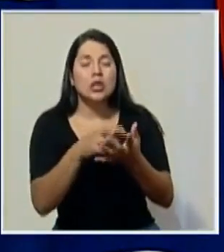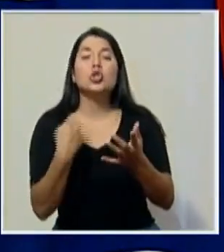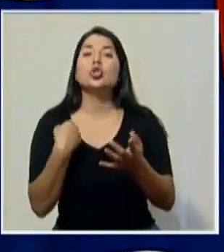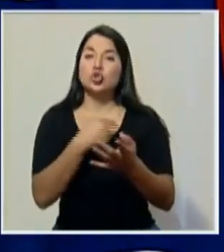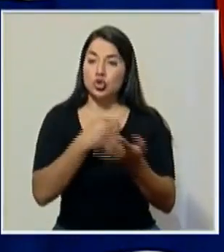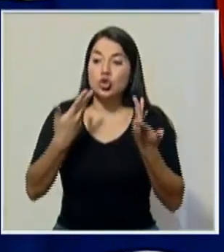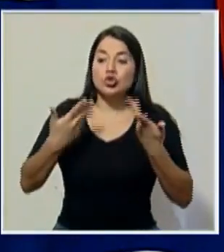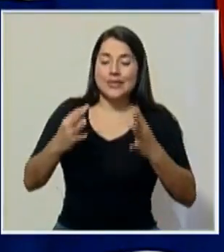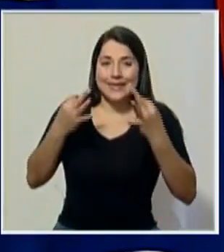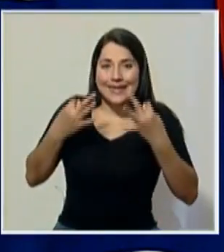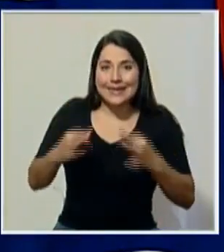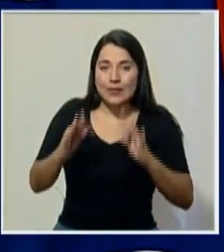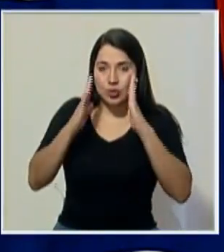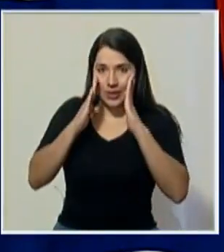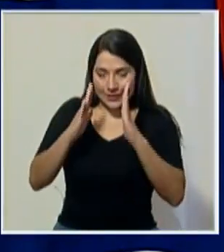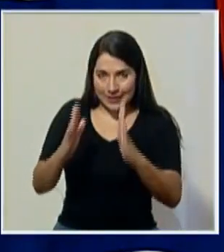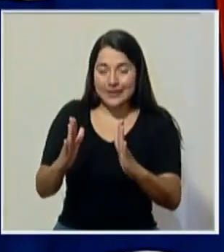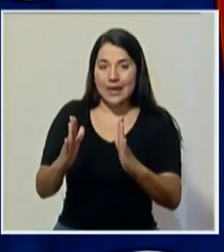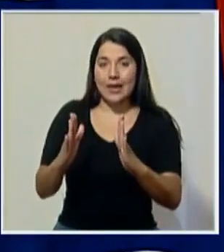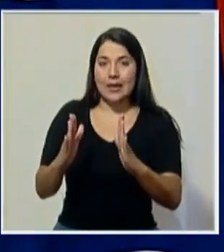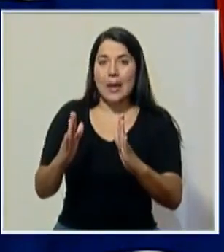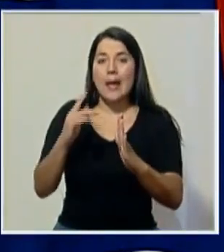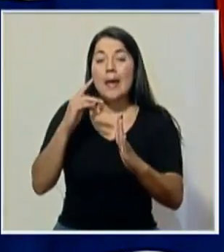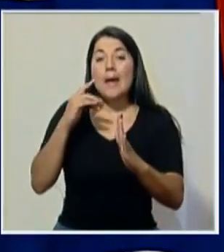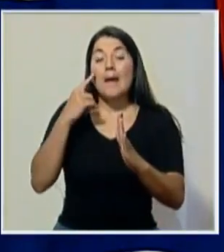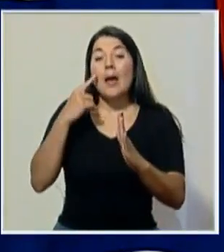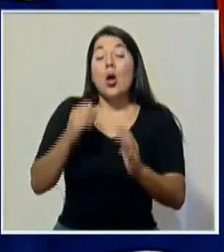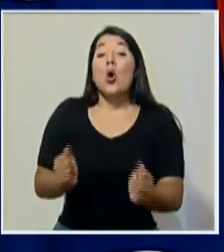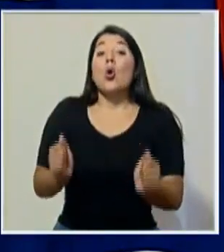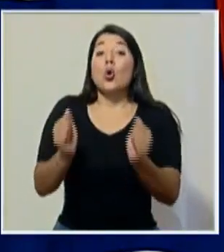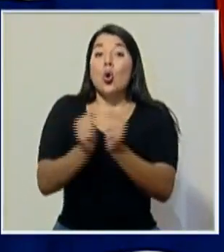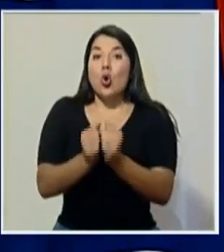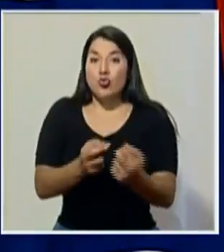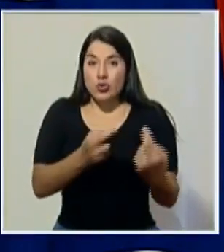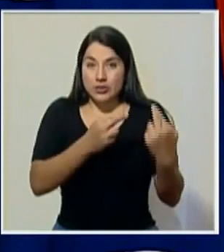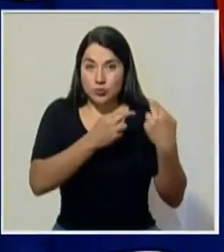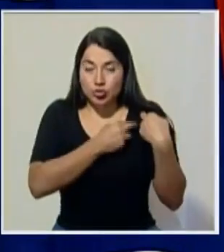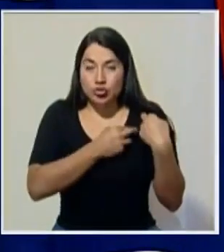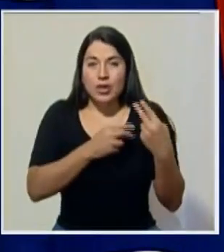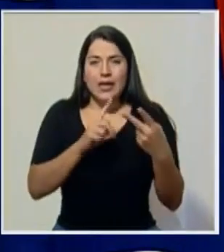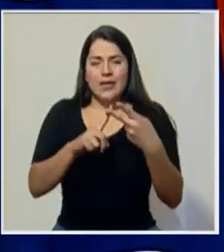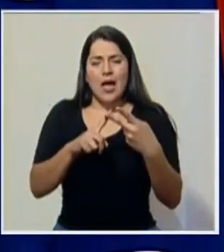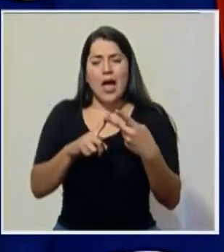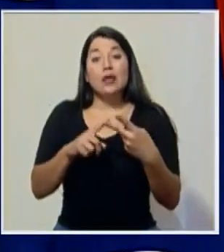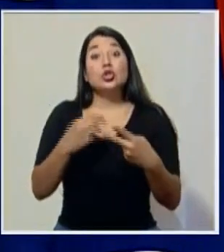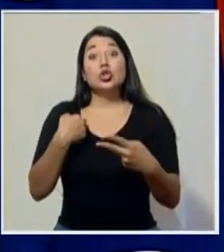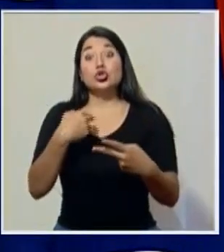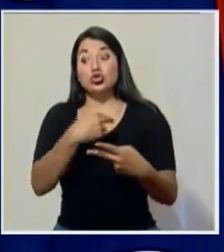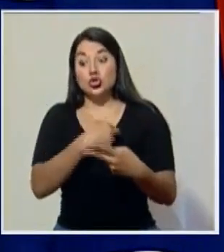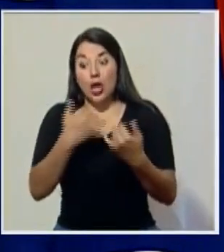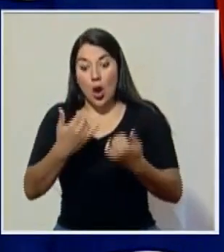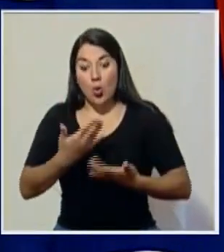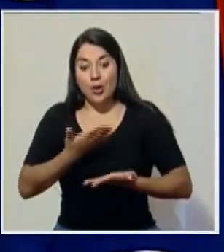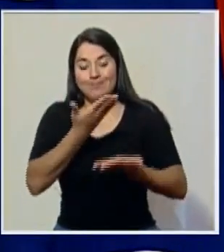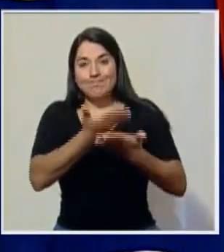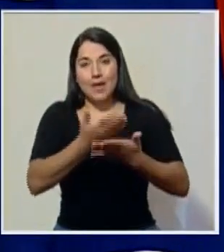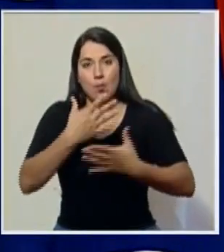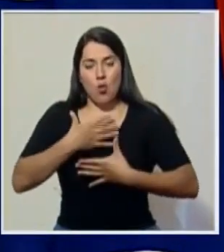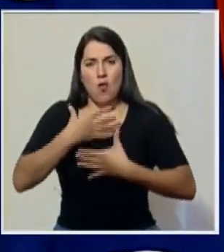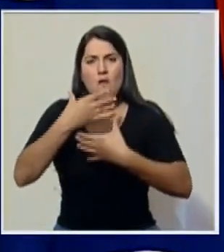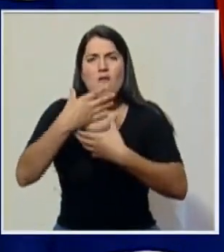bien plantean mis dos compañeros de mesa, de corresponsabilidad, de confianza, de una confianza que